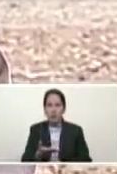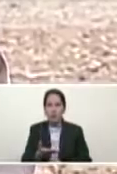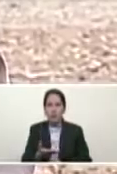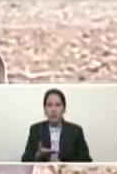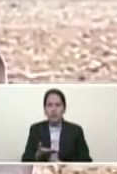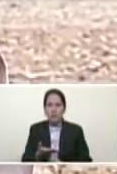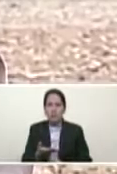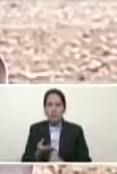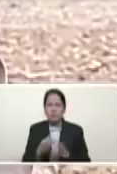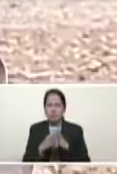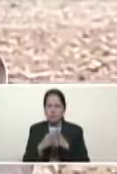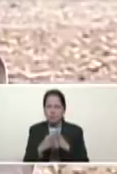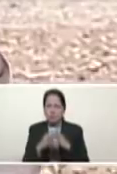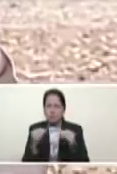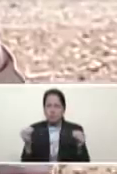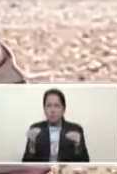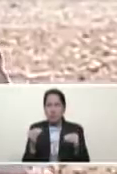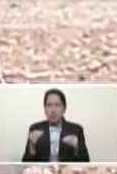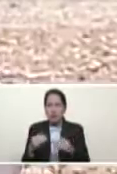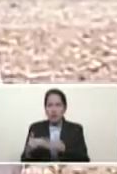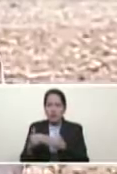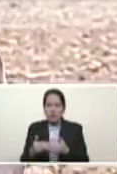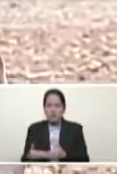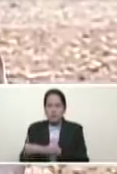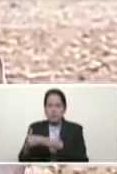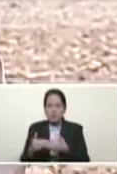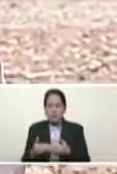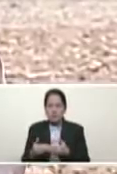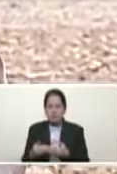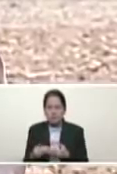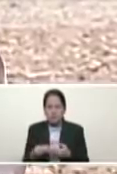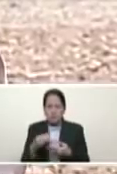con todo lo que el imperialismo le hace al país y me hace a mí en lo